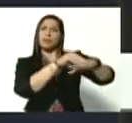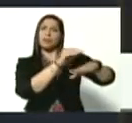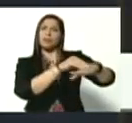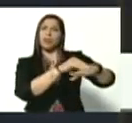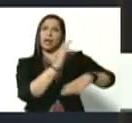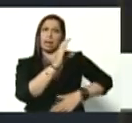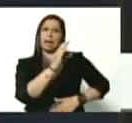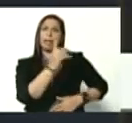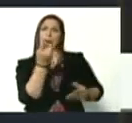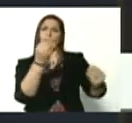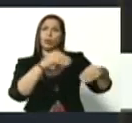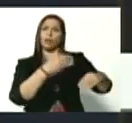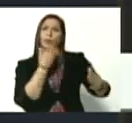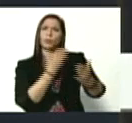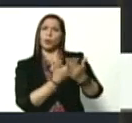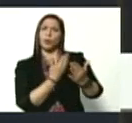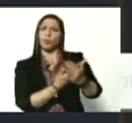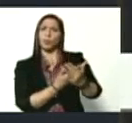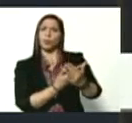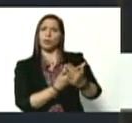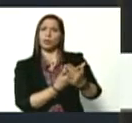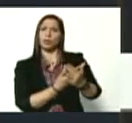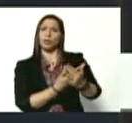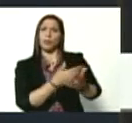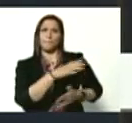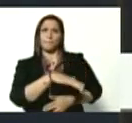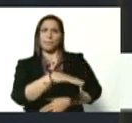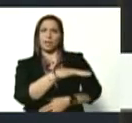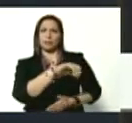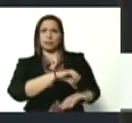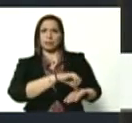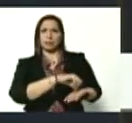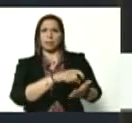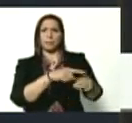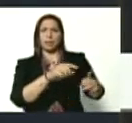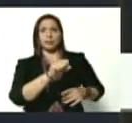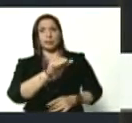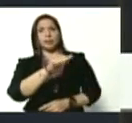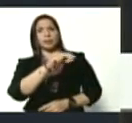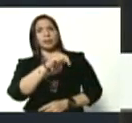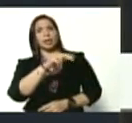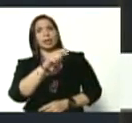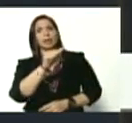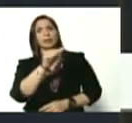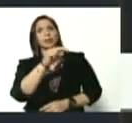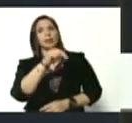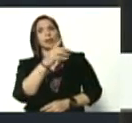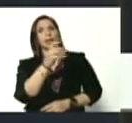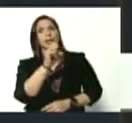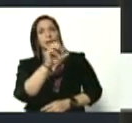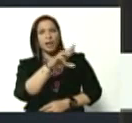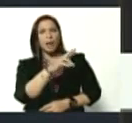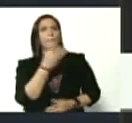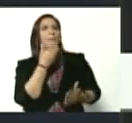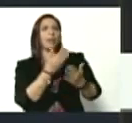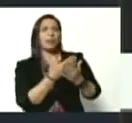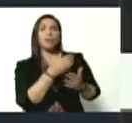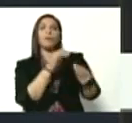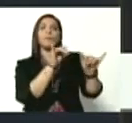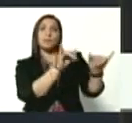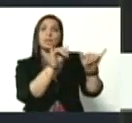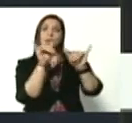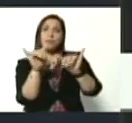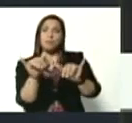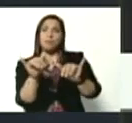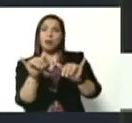caracas está de acuerdo con la propuesta de la paz de la plaza central para santander pero pedimos con la misma centralidad y